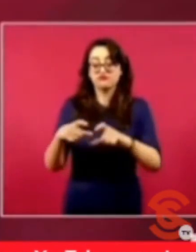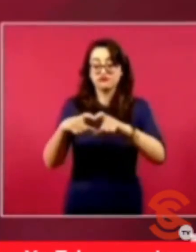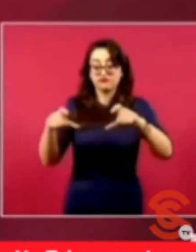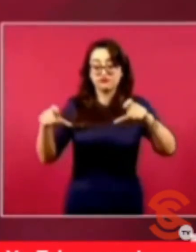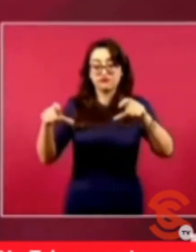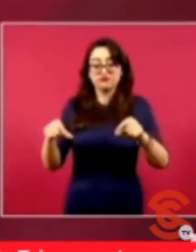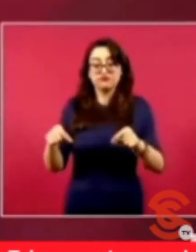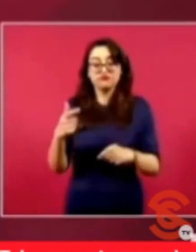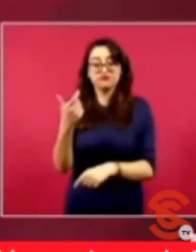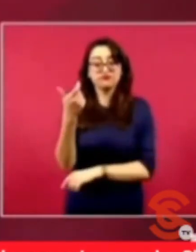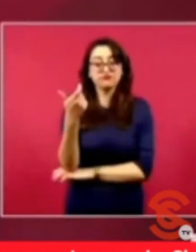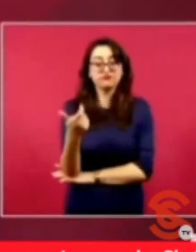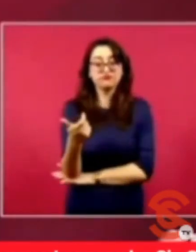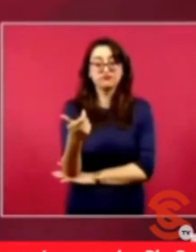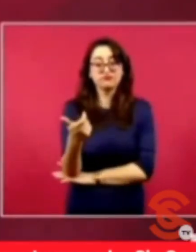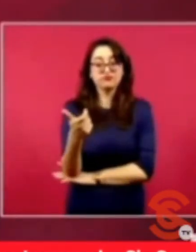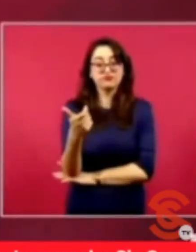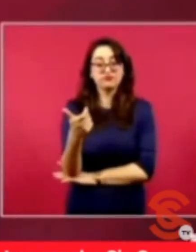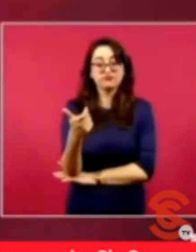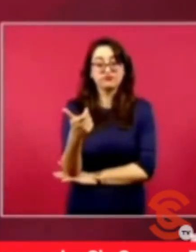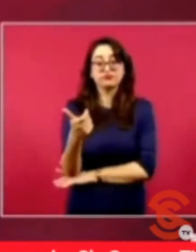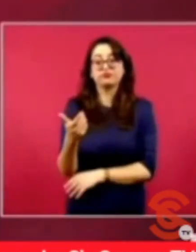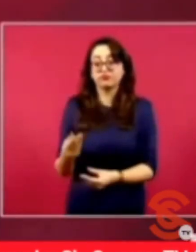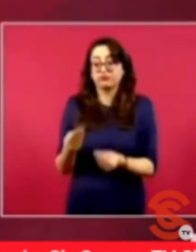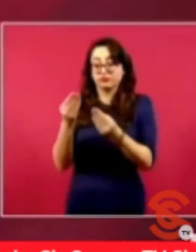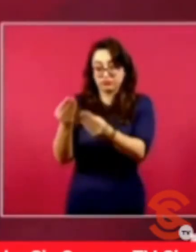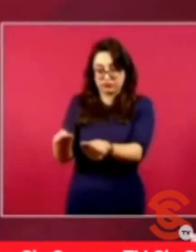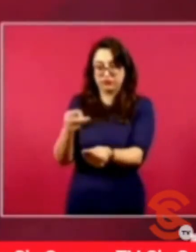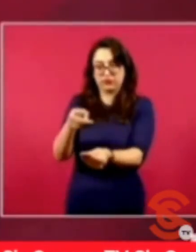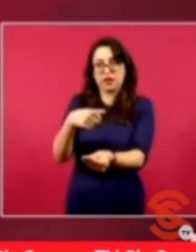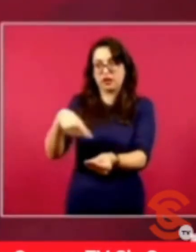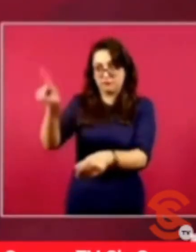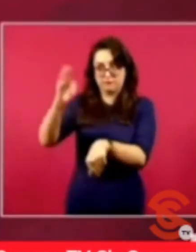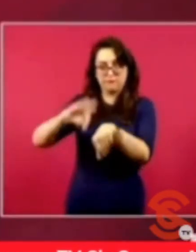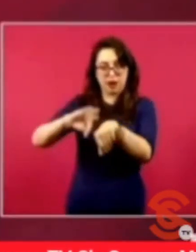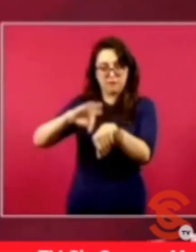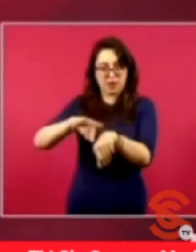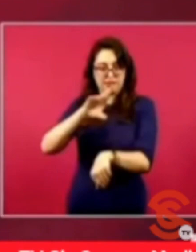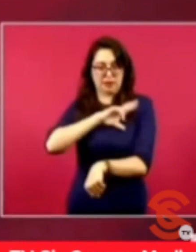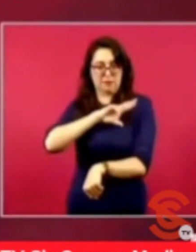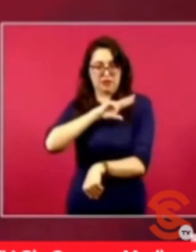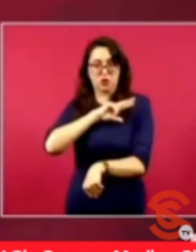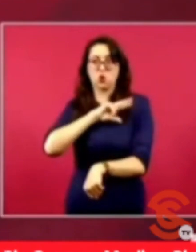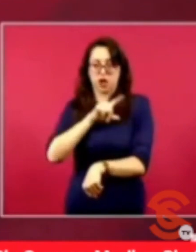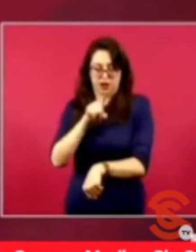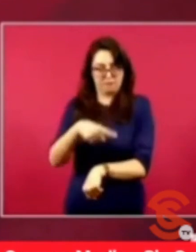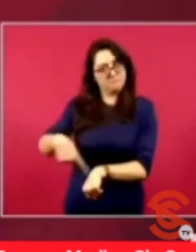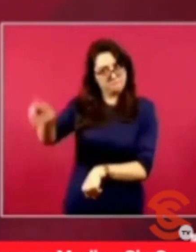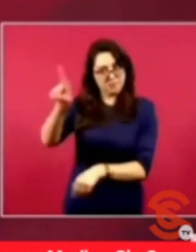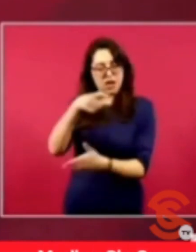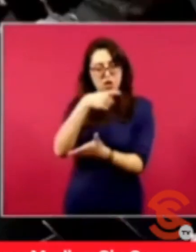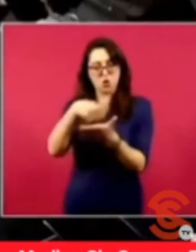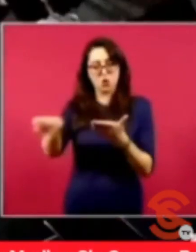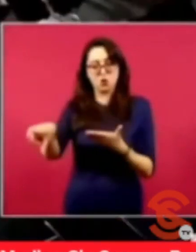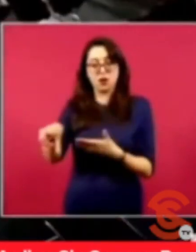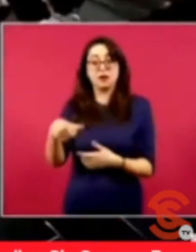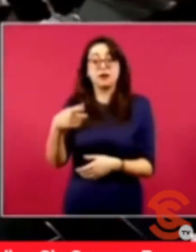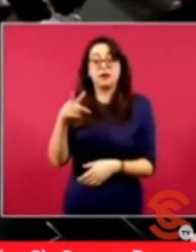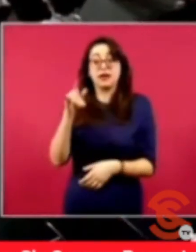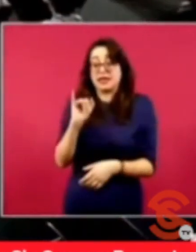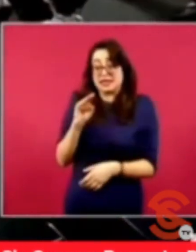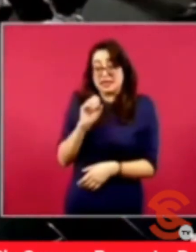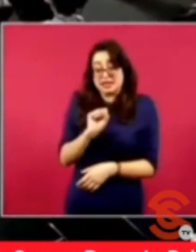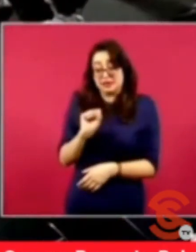es una receta que se puede adquirir de una manera rápida para no interrumpir